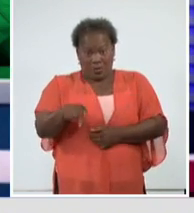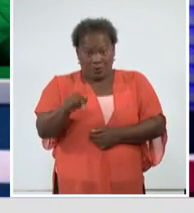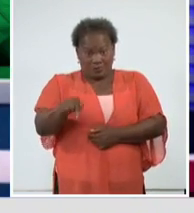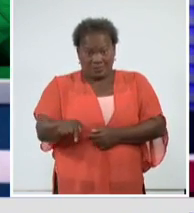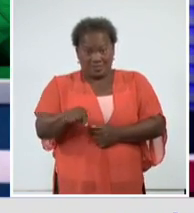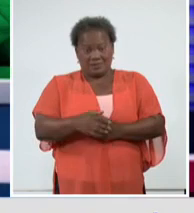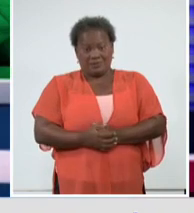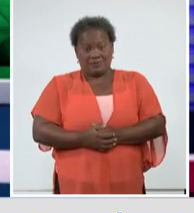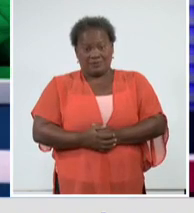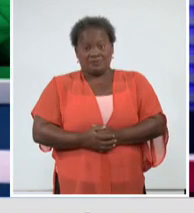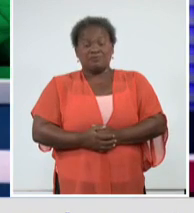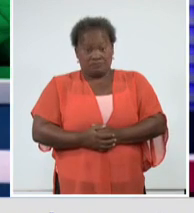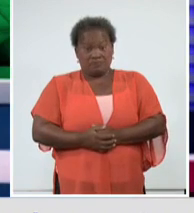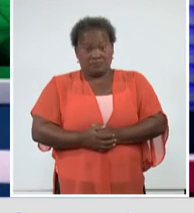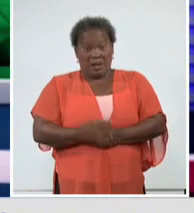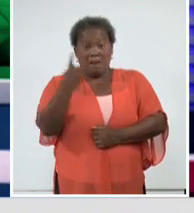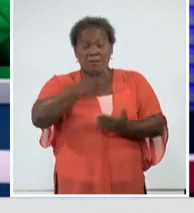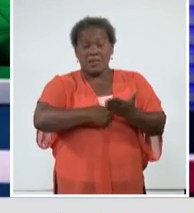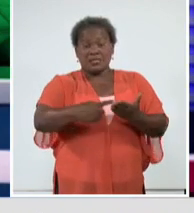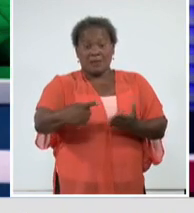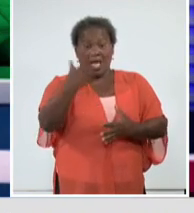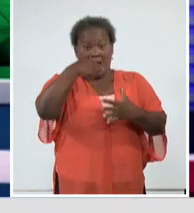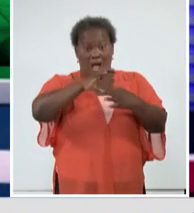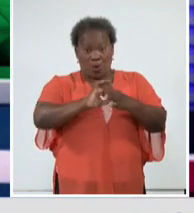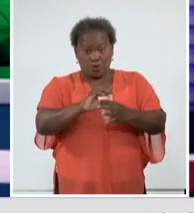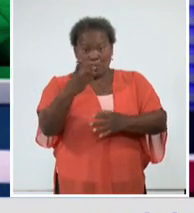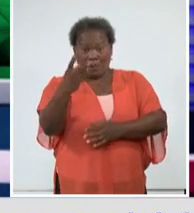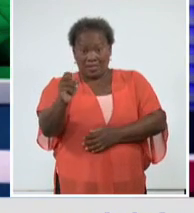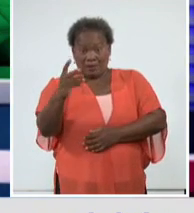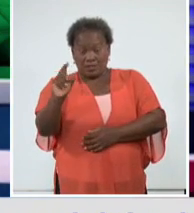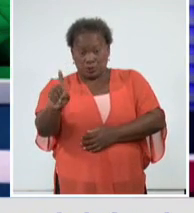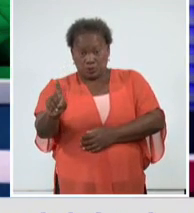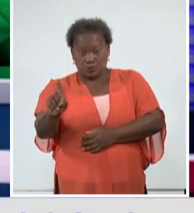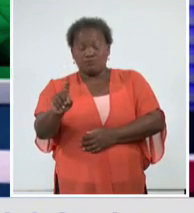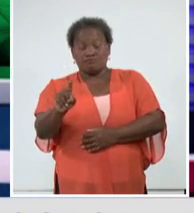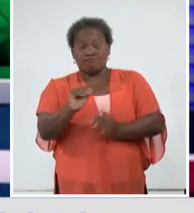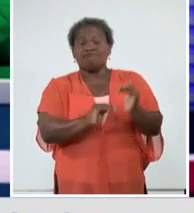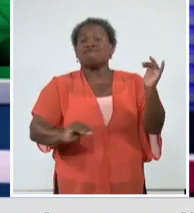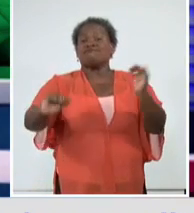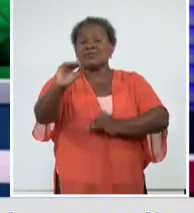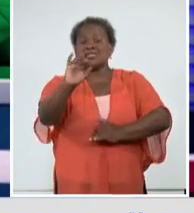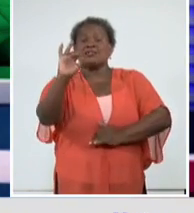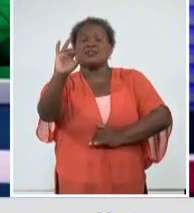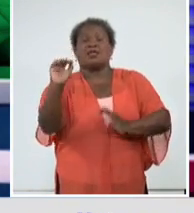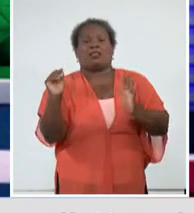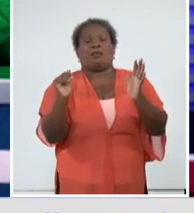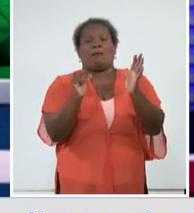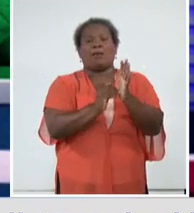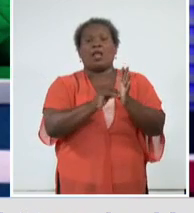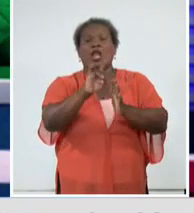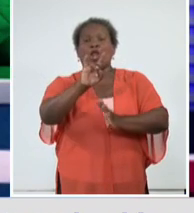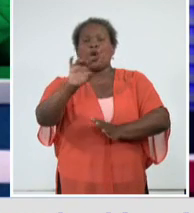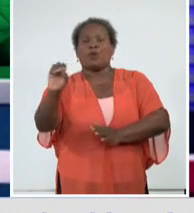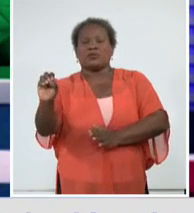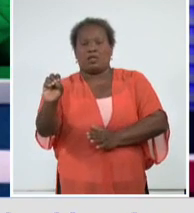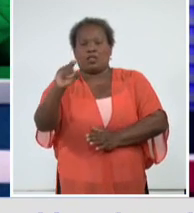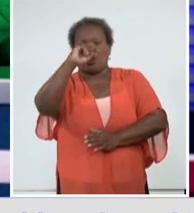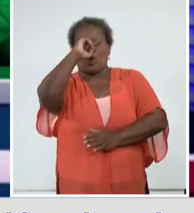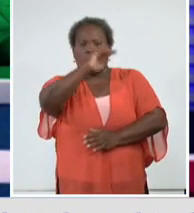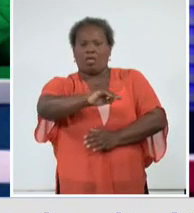Pues en la primera semana de agosto del 2021 sobrepasamos los 7.900 pacientes pediátricos